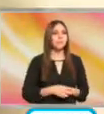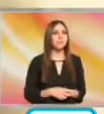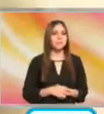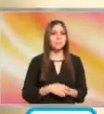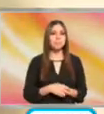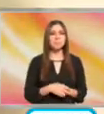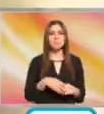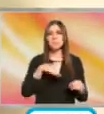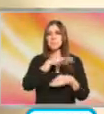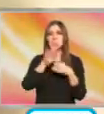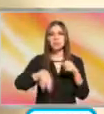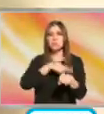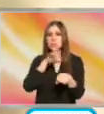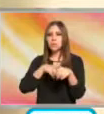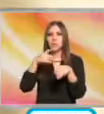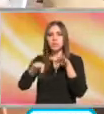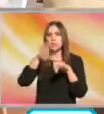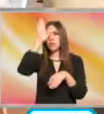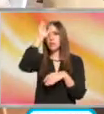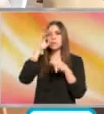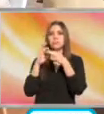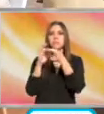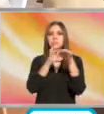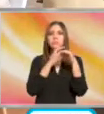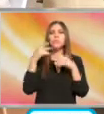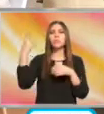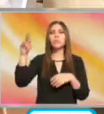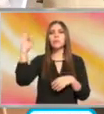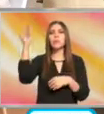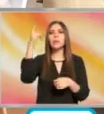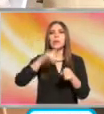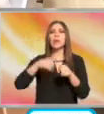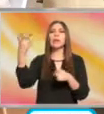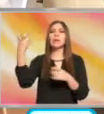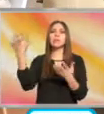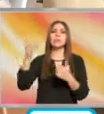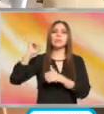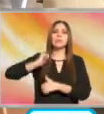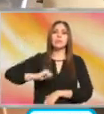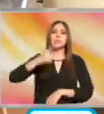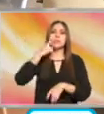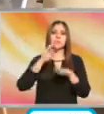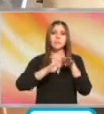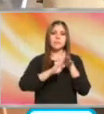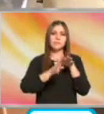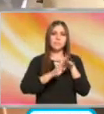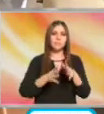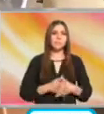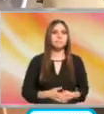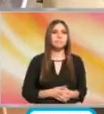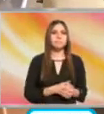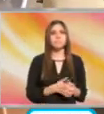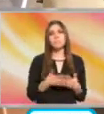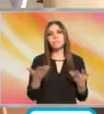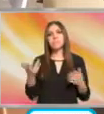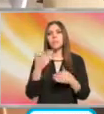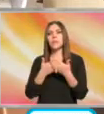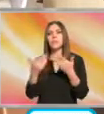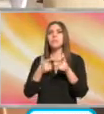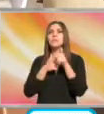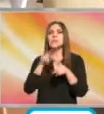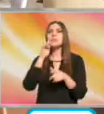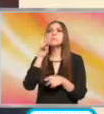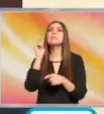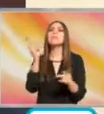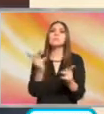no trabajando en conjunto con las agencias federales, que son quienes llevan el tema migratorio. Bueno, pues estaremos siguiendo muy de cerca lo que acontece en nuestro país